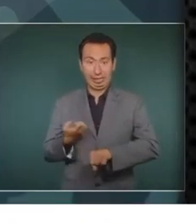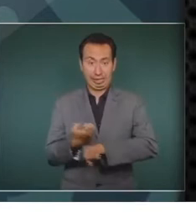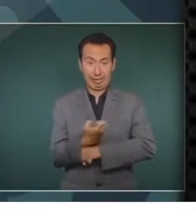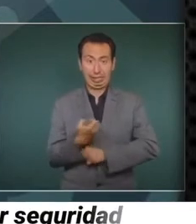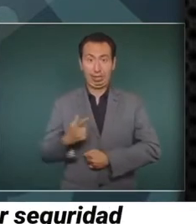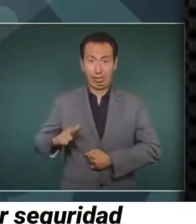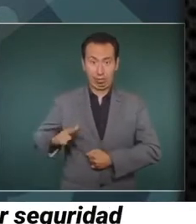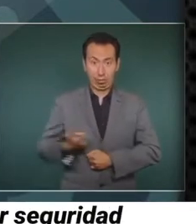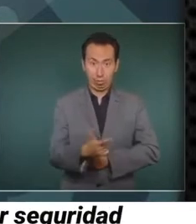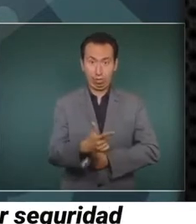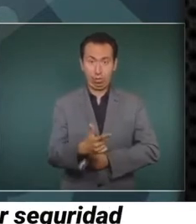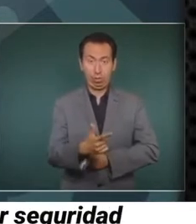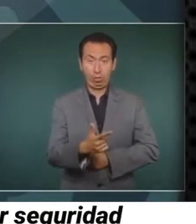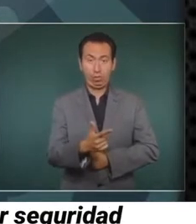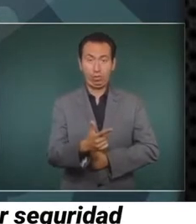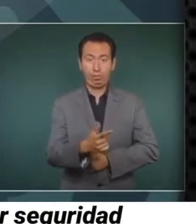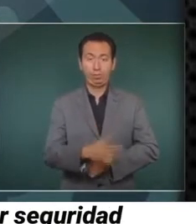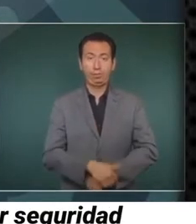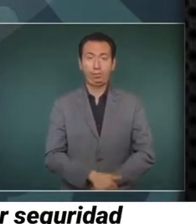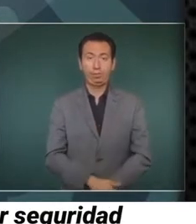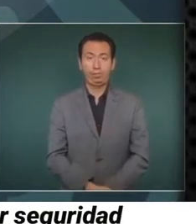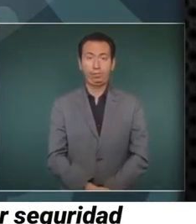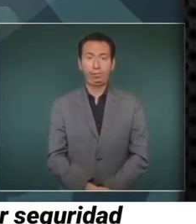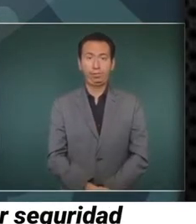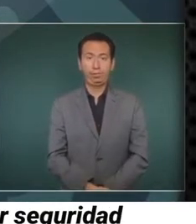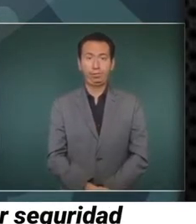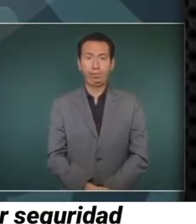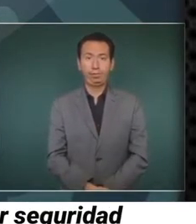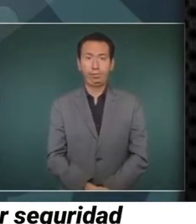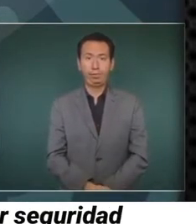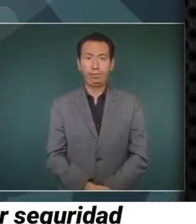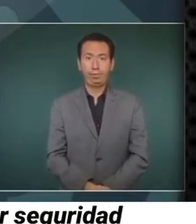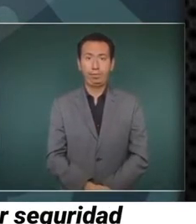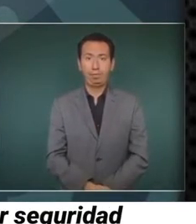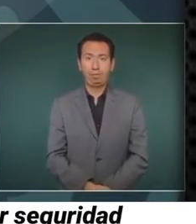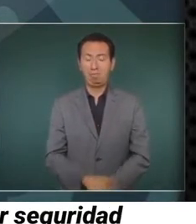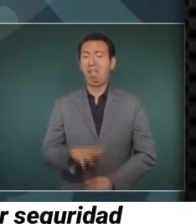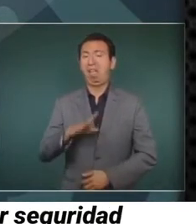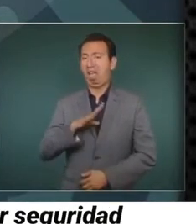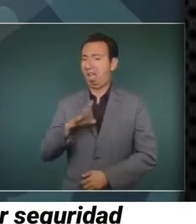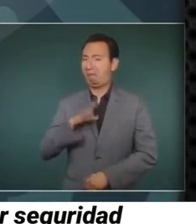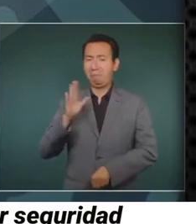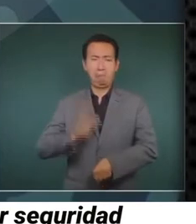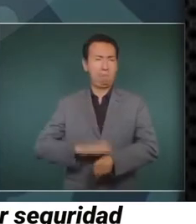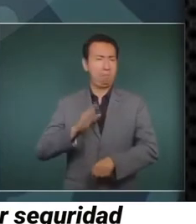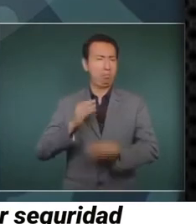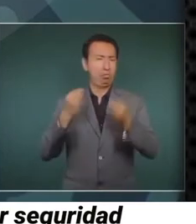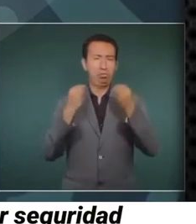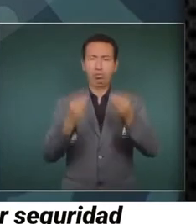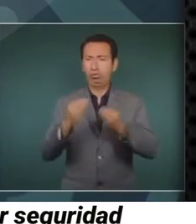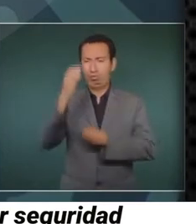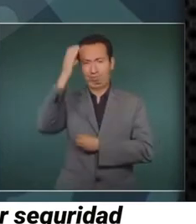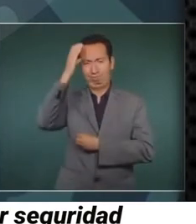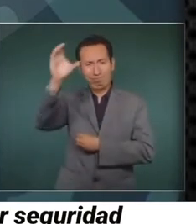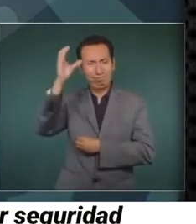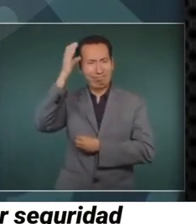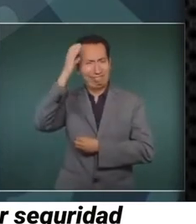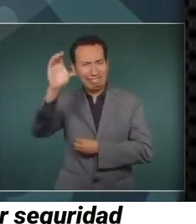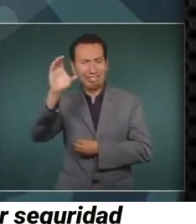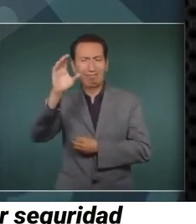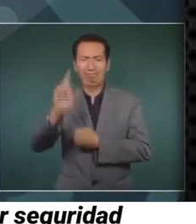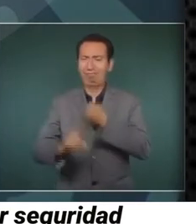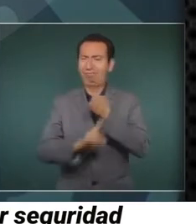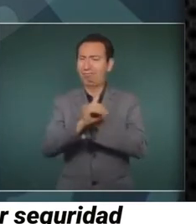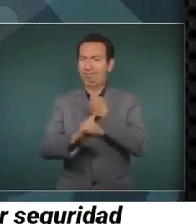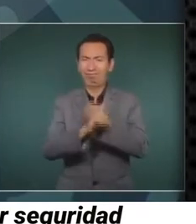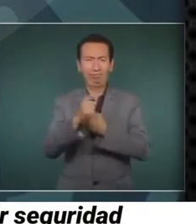Reconociendo que hay diferencias de opinión entre Estado y Federación, el presidente Andrés Manuel López Obrador y el gobernador Diego Sinoé Rodríguez Vallejo